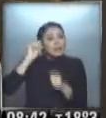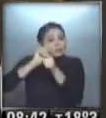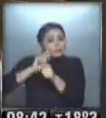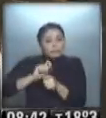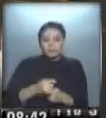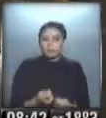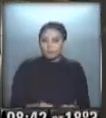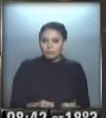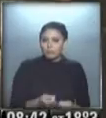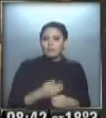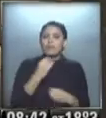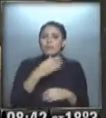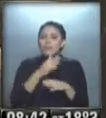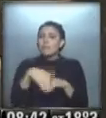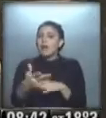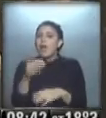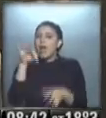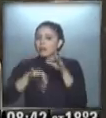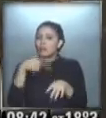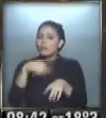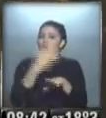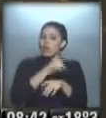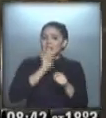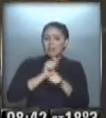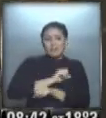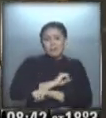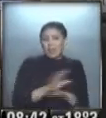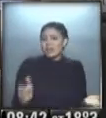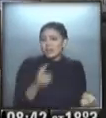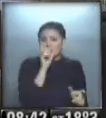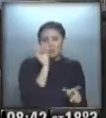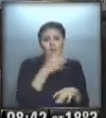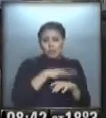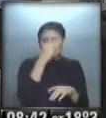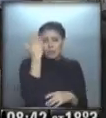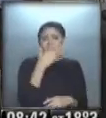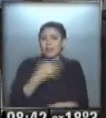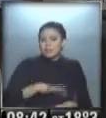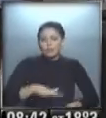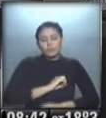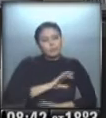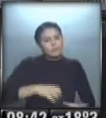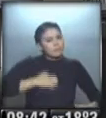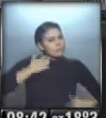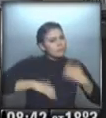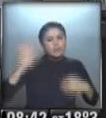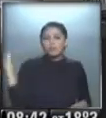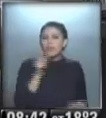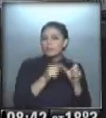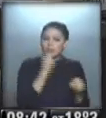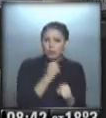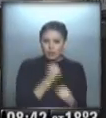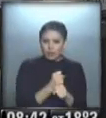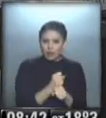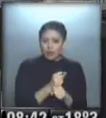previo a las elecciones y que están trabajando en pésimas condiciones. Hay una situación de mucho malestar de todo el personal,